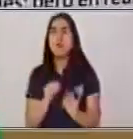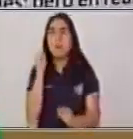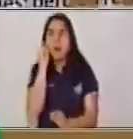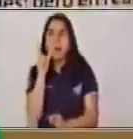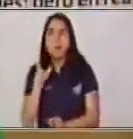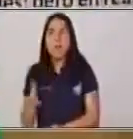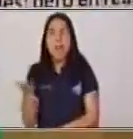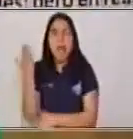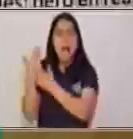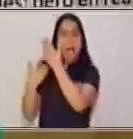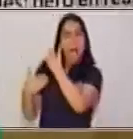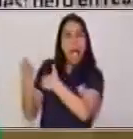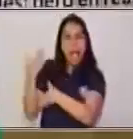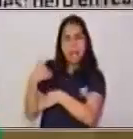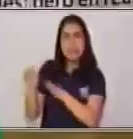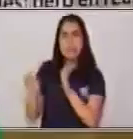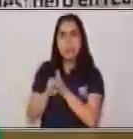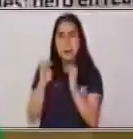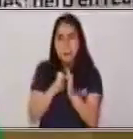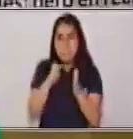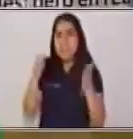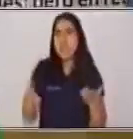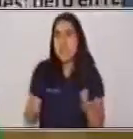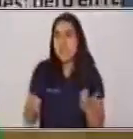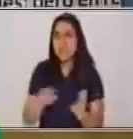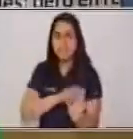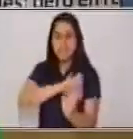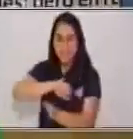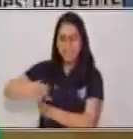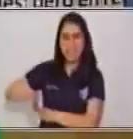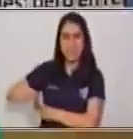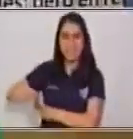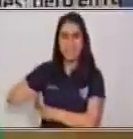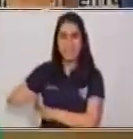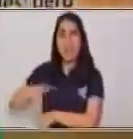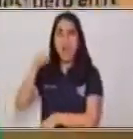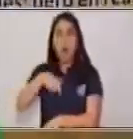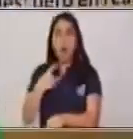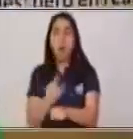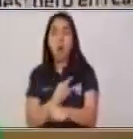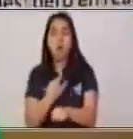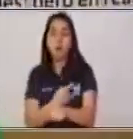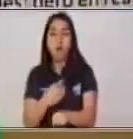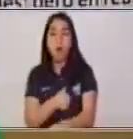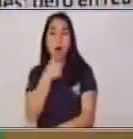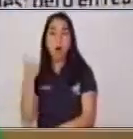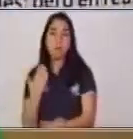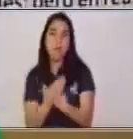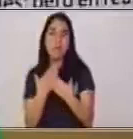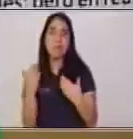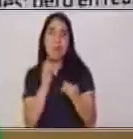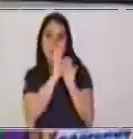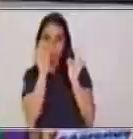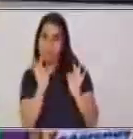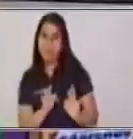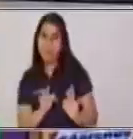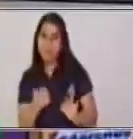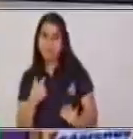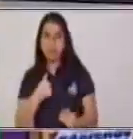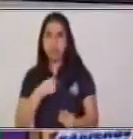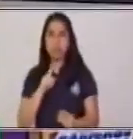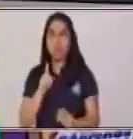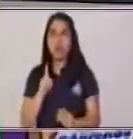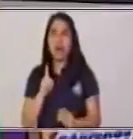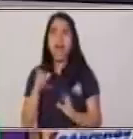los acontecimientos. Estoy afirmando, no estoy dudando, no estoy creando una anécdota ni diciendo